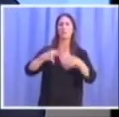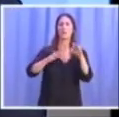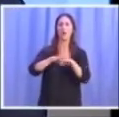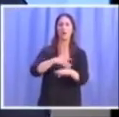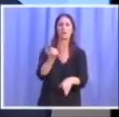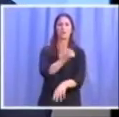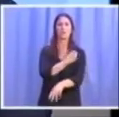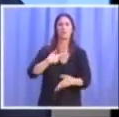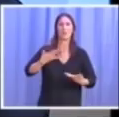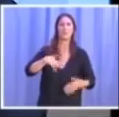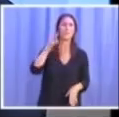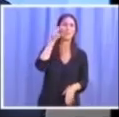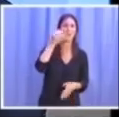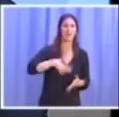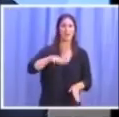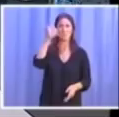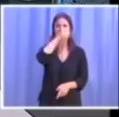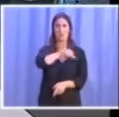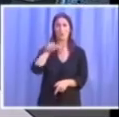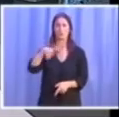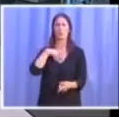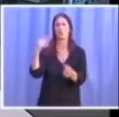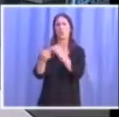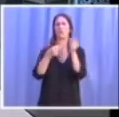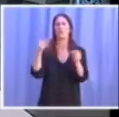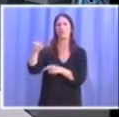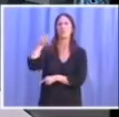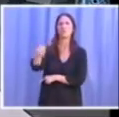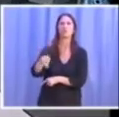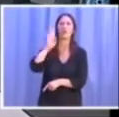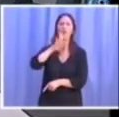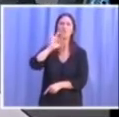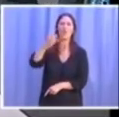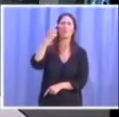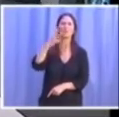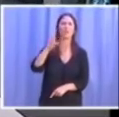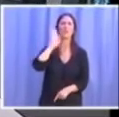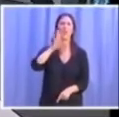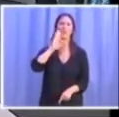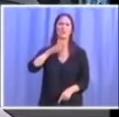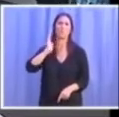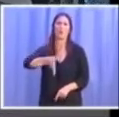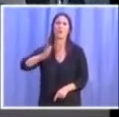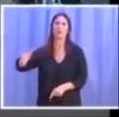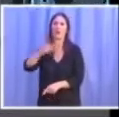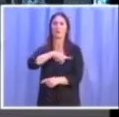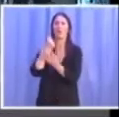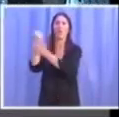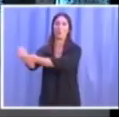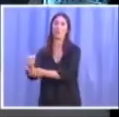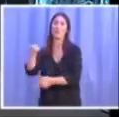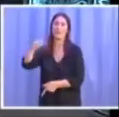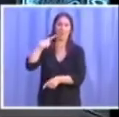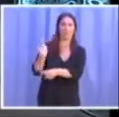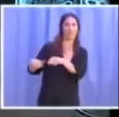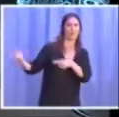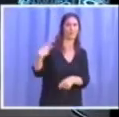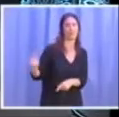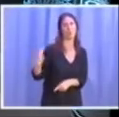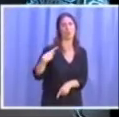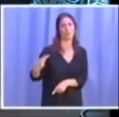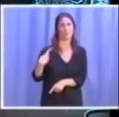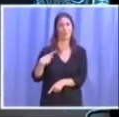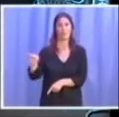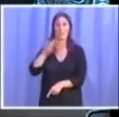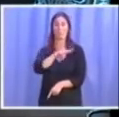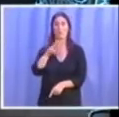a mi hija y a mi hijo. Señor Pérez, este debate imputado por tres delitos penales y ellos lo están. ¿Estáis conmigo? Esa es la diferencia. ¿No lo están